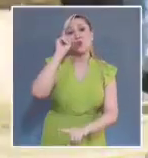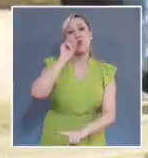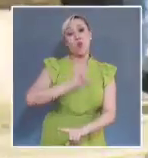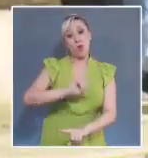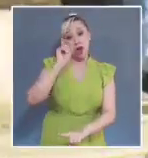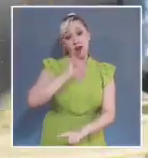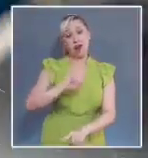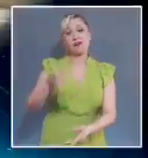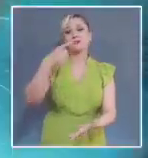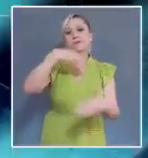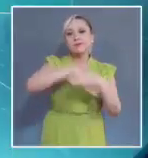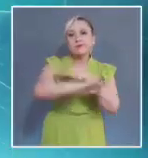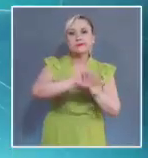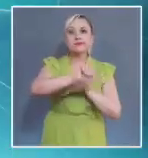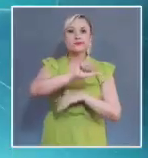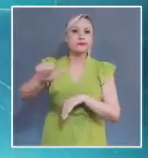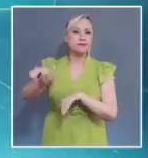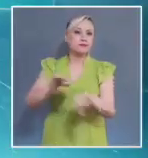trabajo.